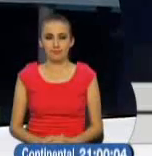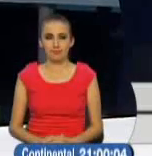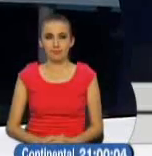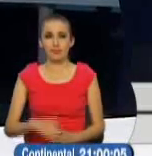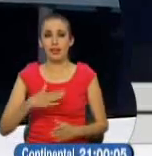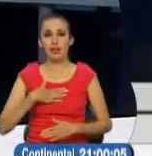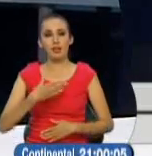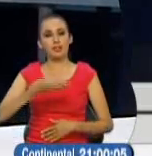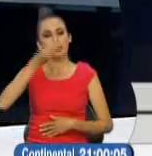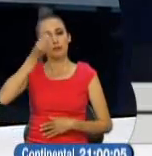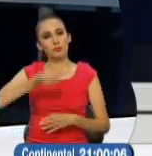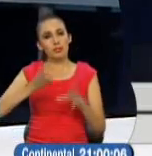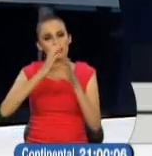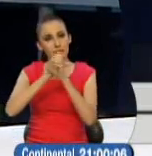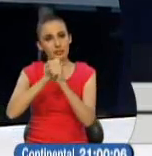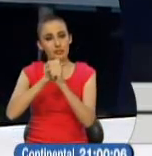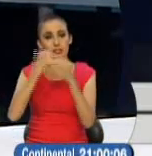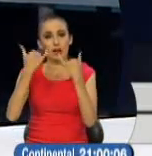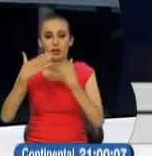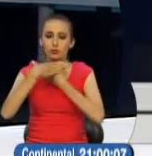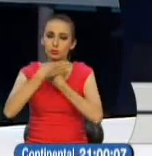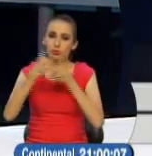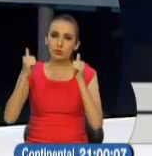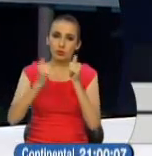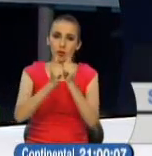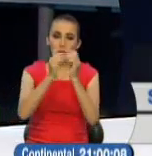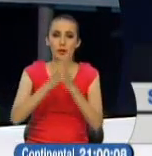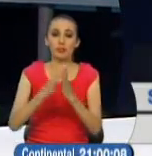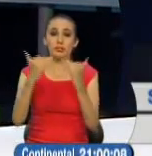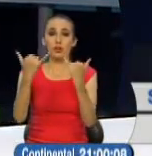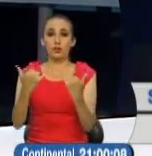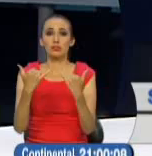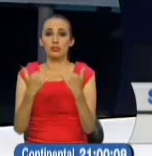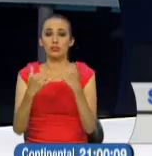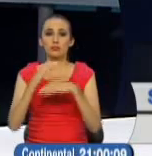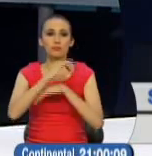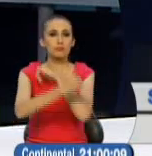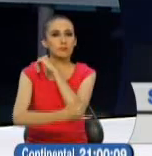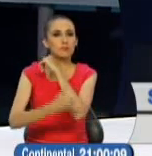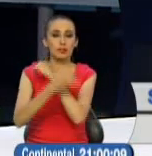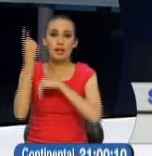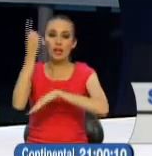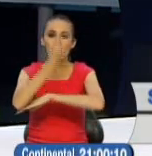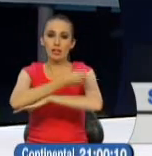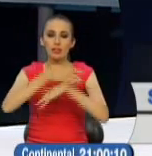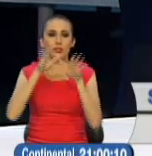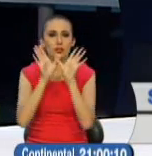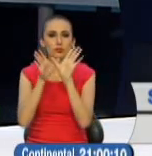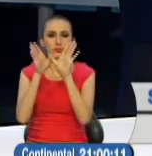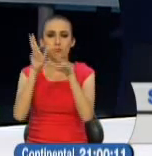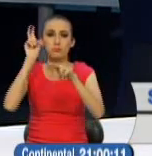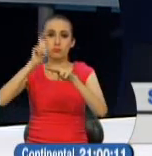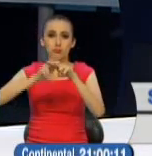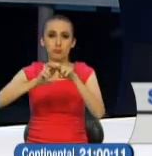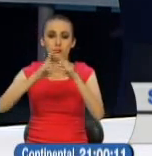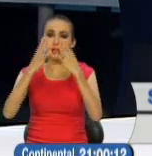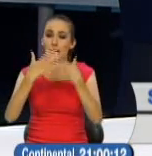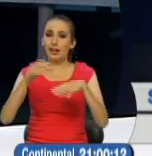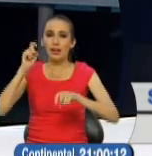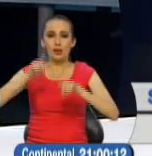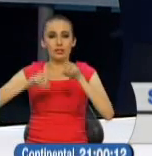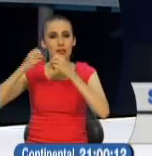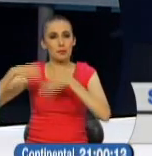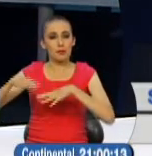¿Qué tal? ¿Cómo están? Muy buenas noches. Es un placer acompañarles. Hoy nuestro país conmemora el Día del Cóndor, un ave en peligro de extinción.